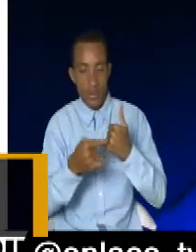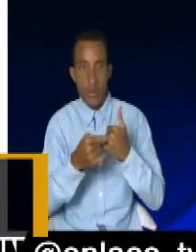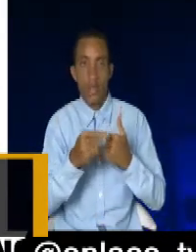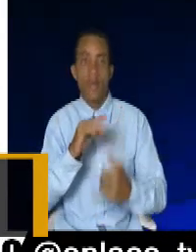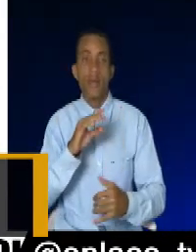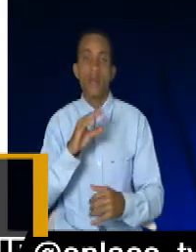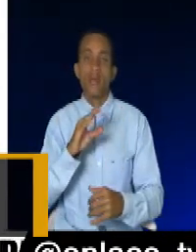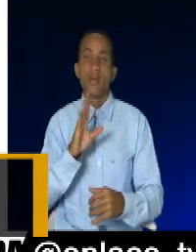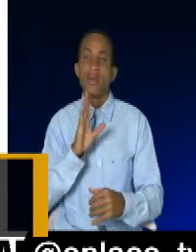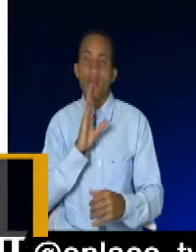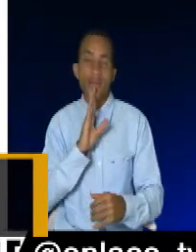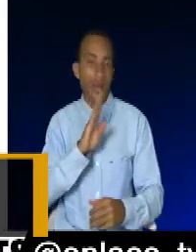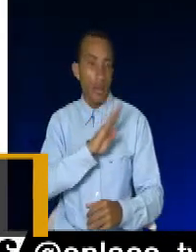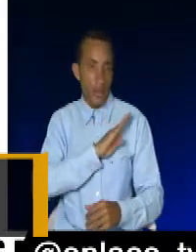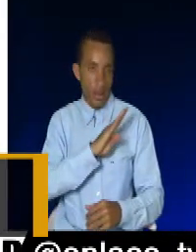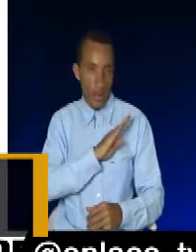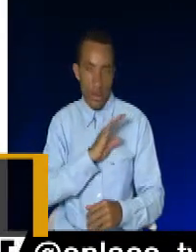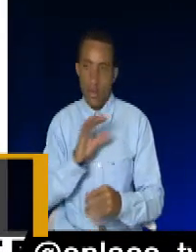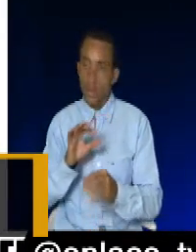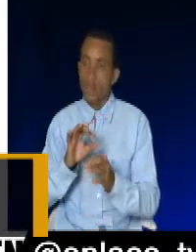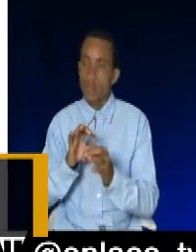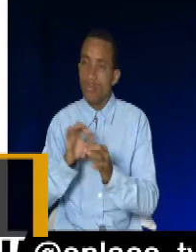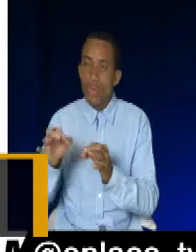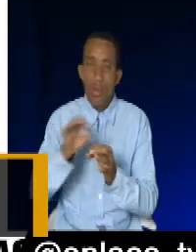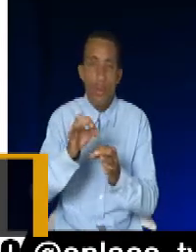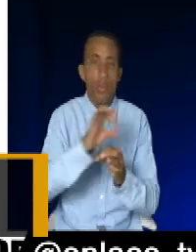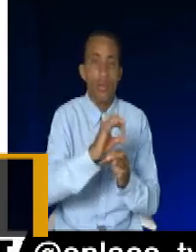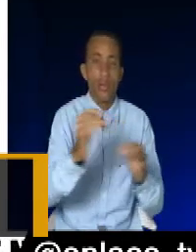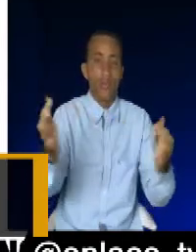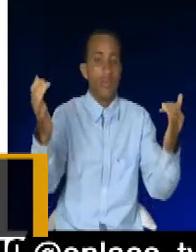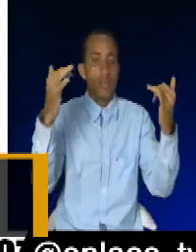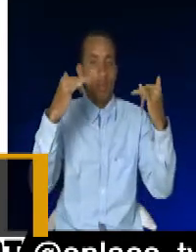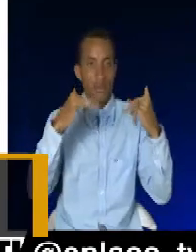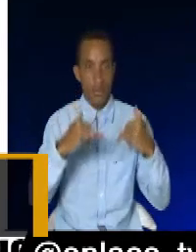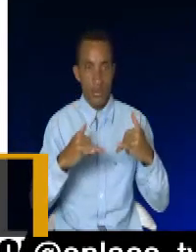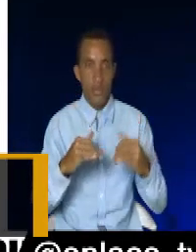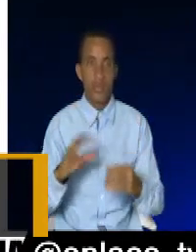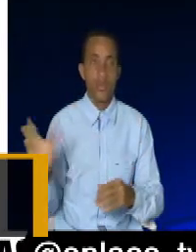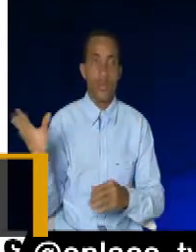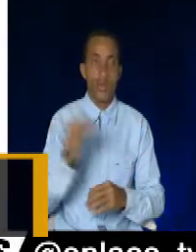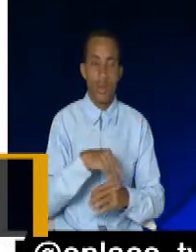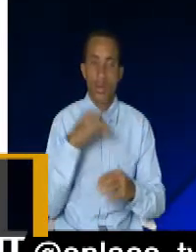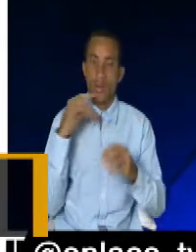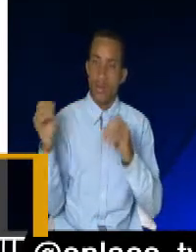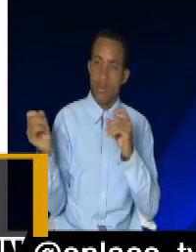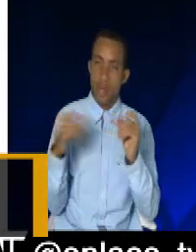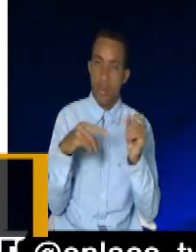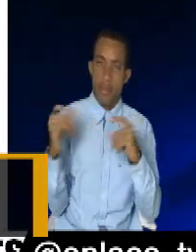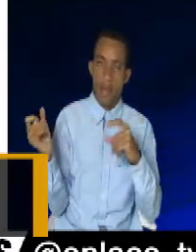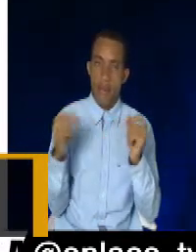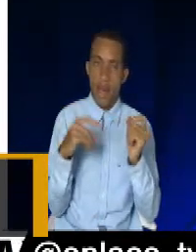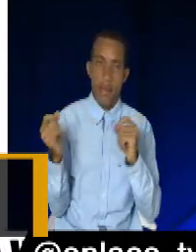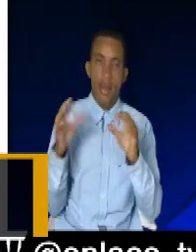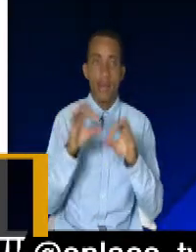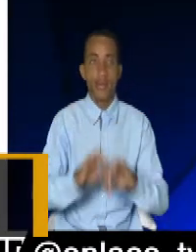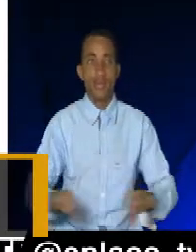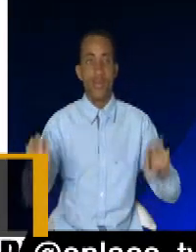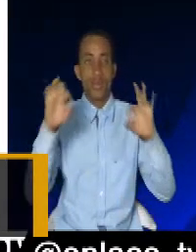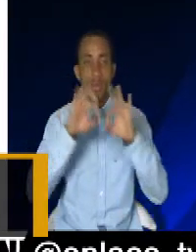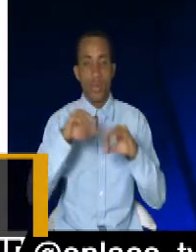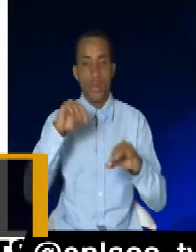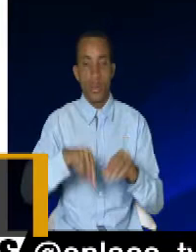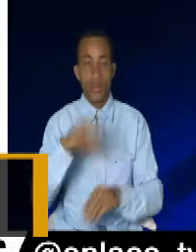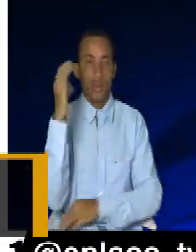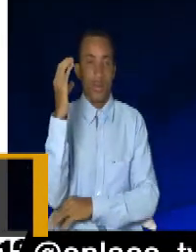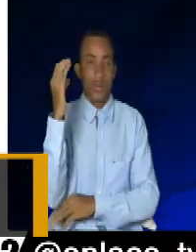decir, va a estar todo el tejido social de nuestra región al tanto de un debate de la mayor importancia para el país. ¿A qué horas y